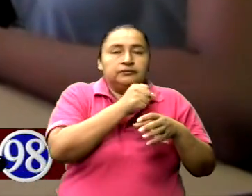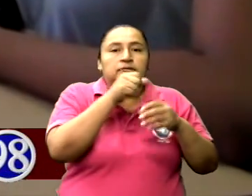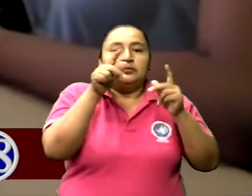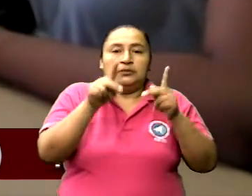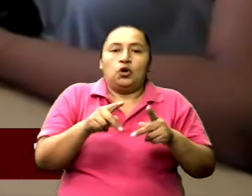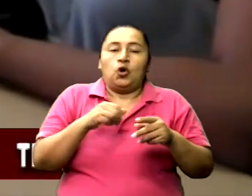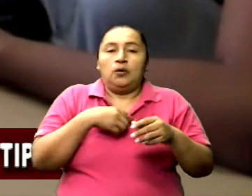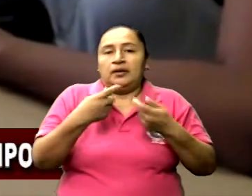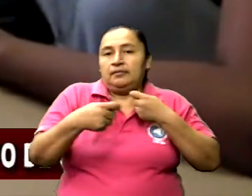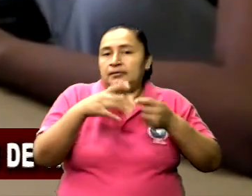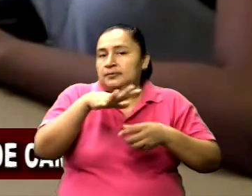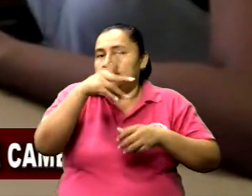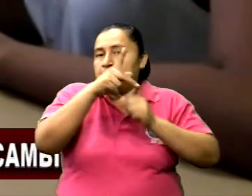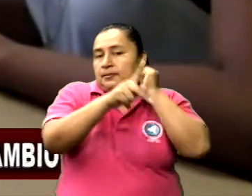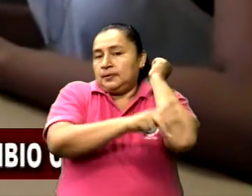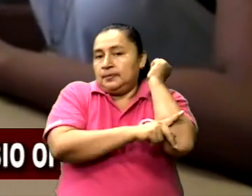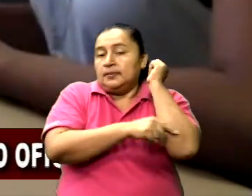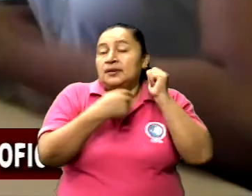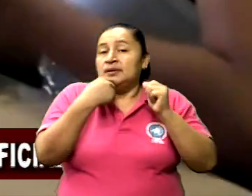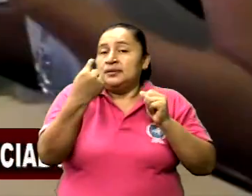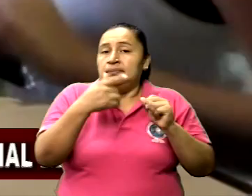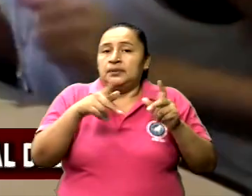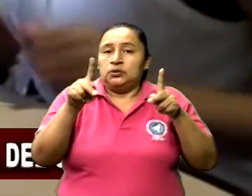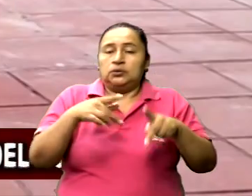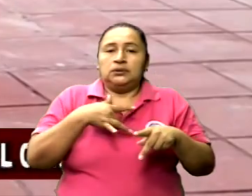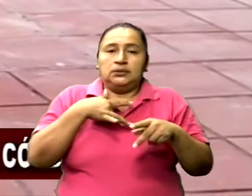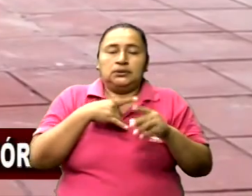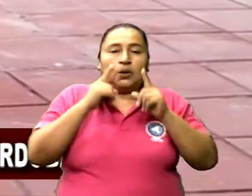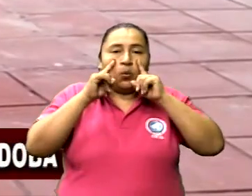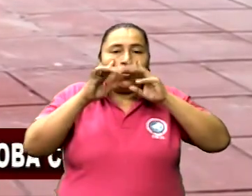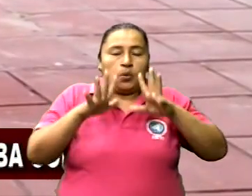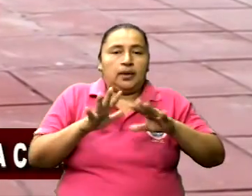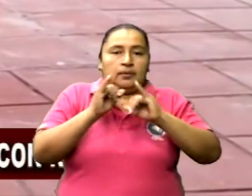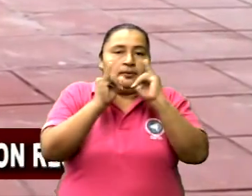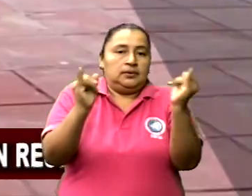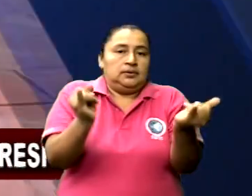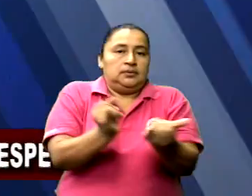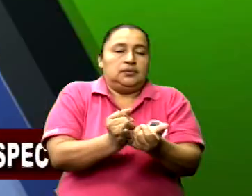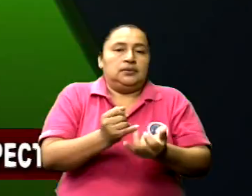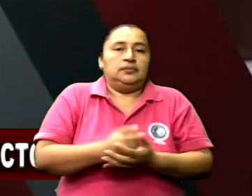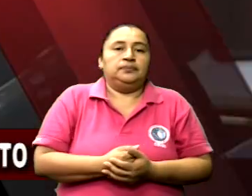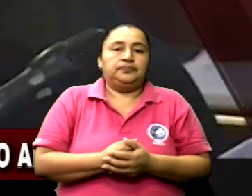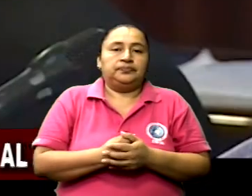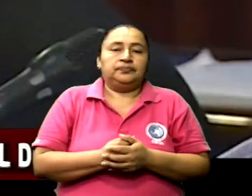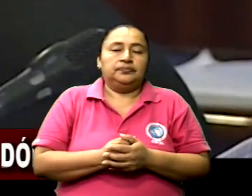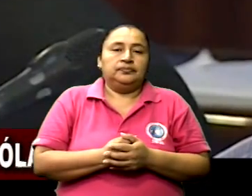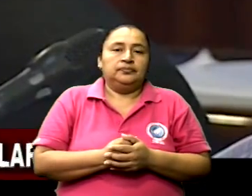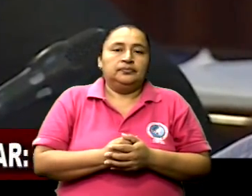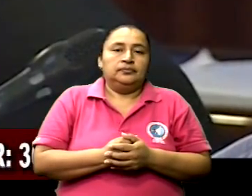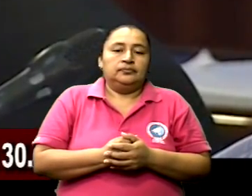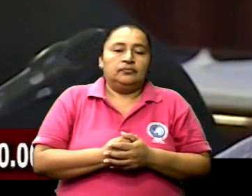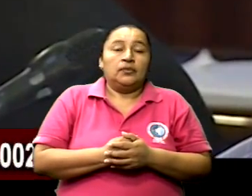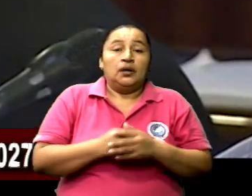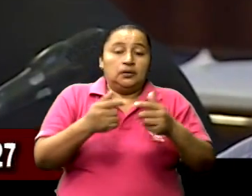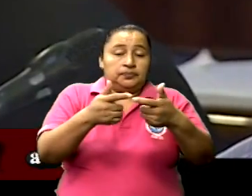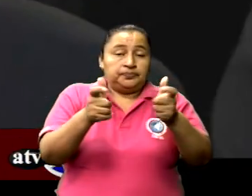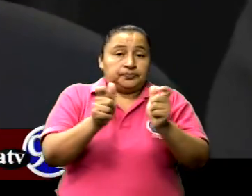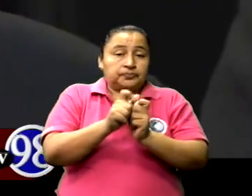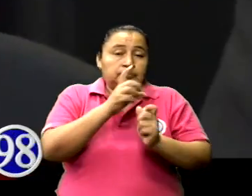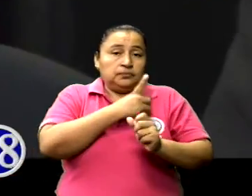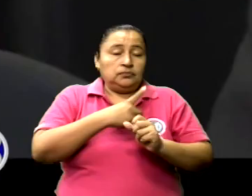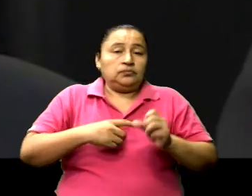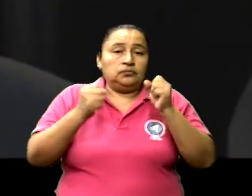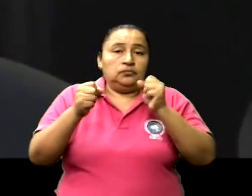ilícito de personas y quienes requieren de protección internacional. La Cámara de Diputadas